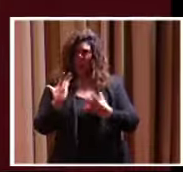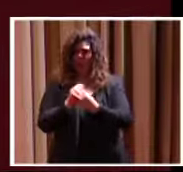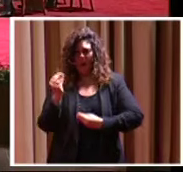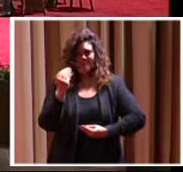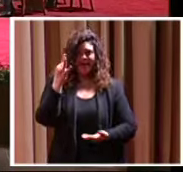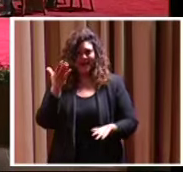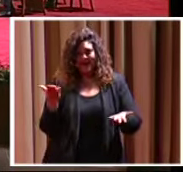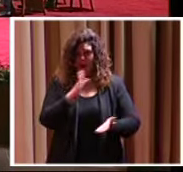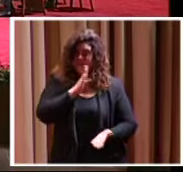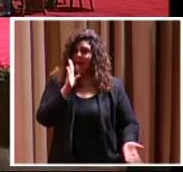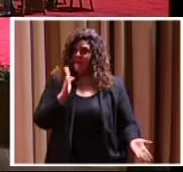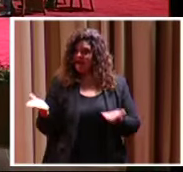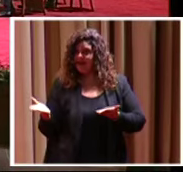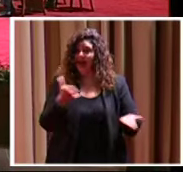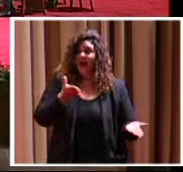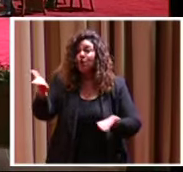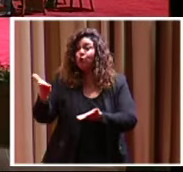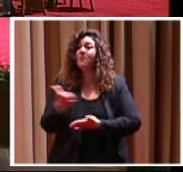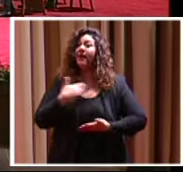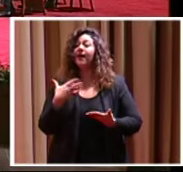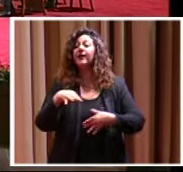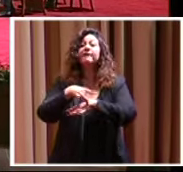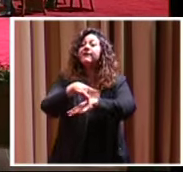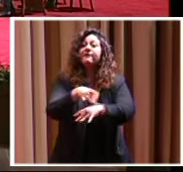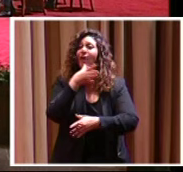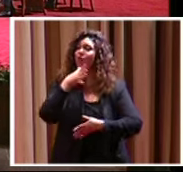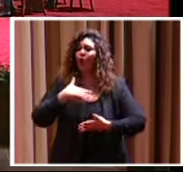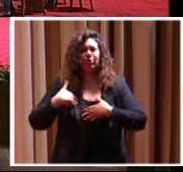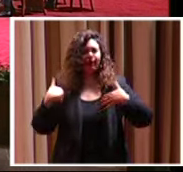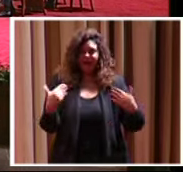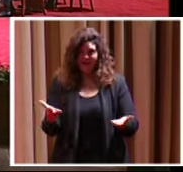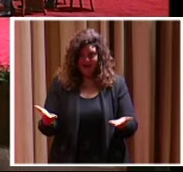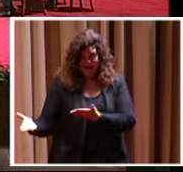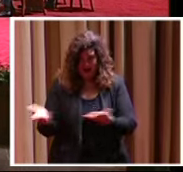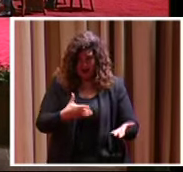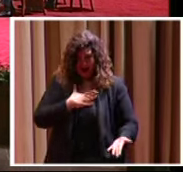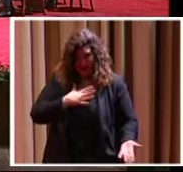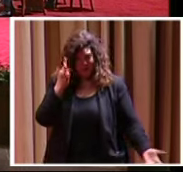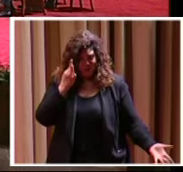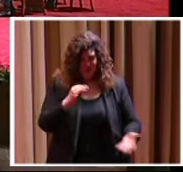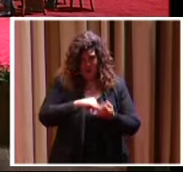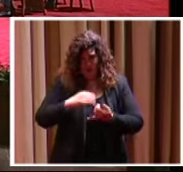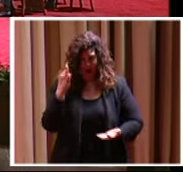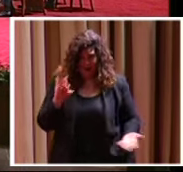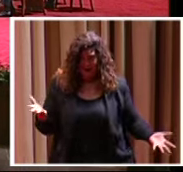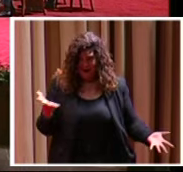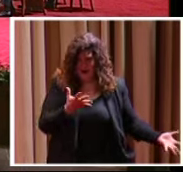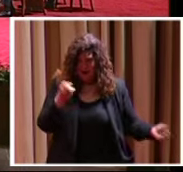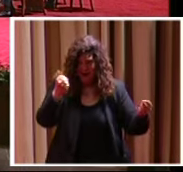o maíta, donde me quiera llevar. Ay, mujer, ay,